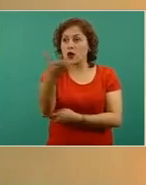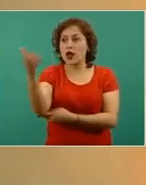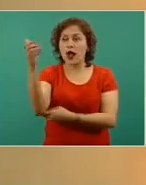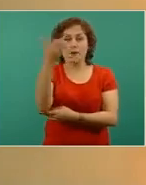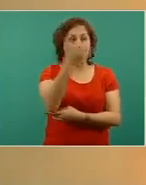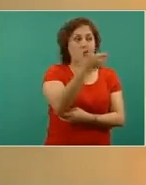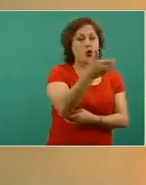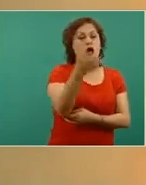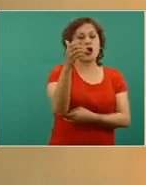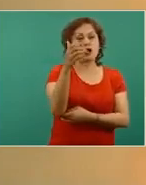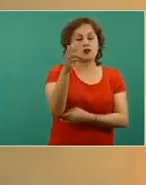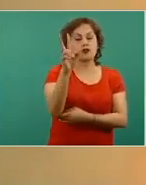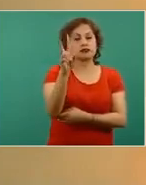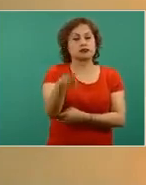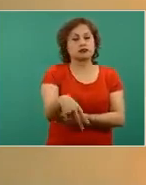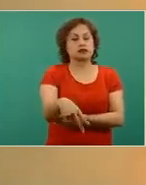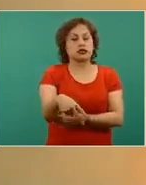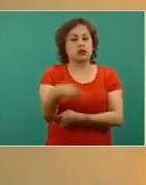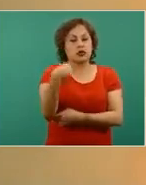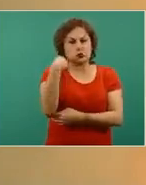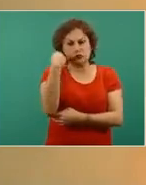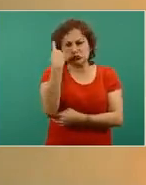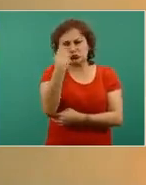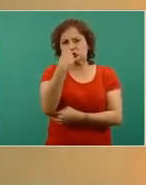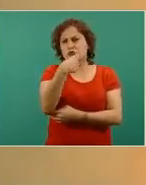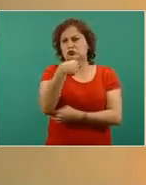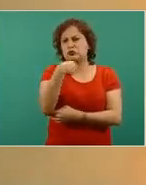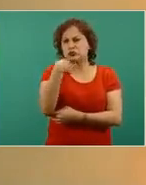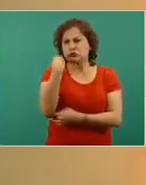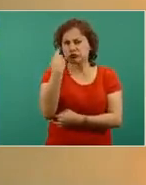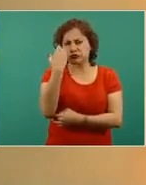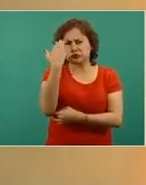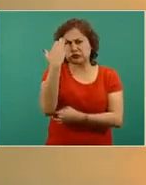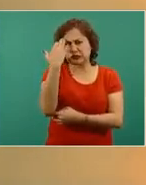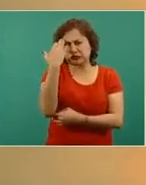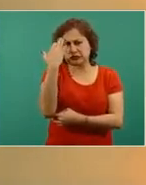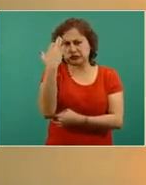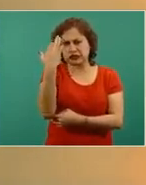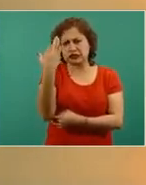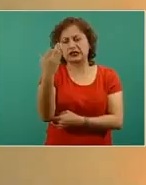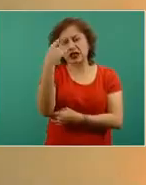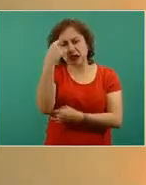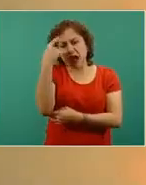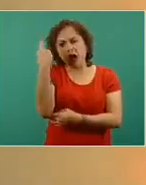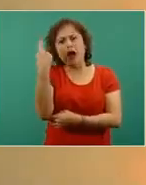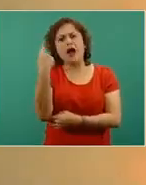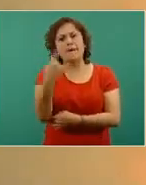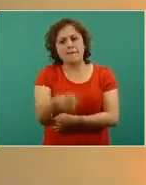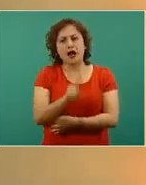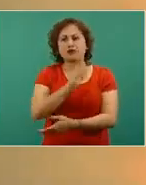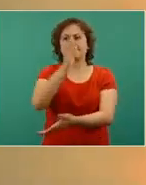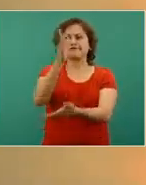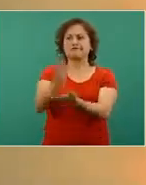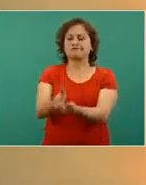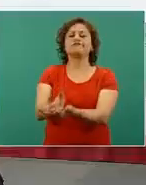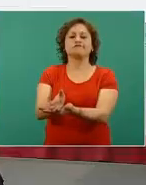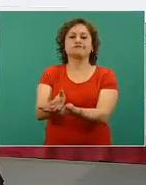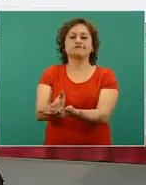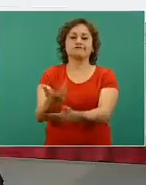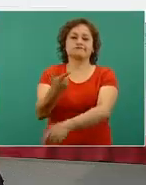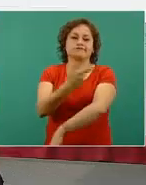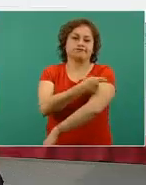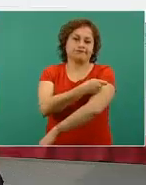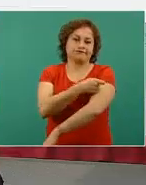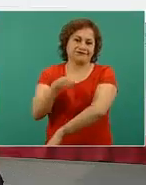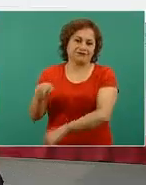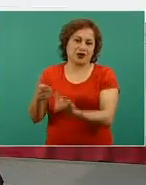lleva varios minutos, horas incluso del día, el desplazamiento de las brigadas Correcaminos, del operativo Correcaminos. Cuando